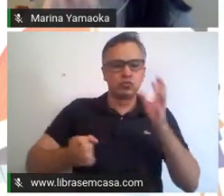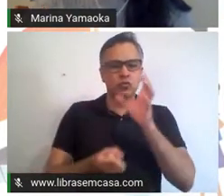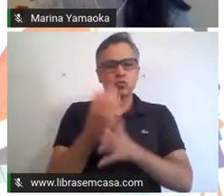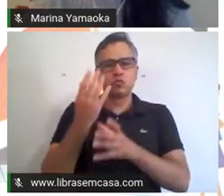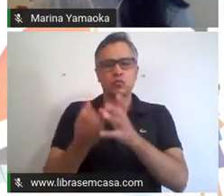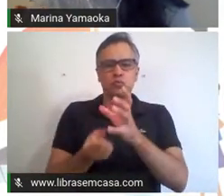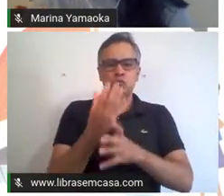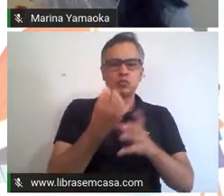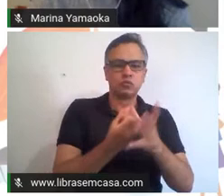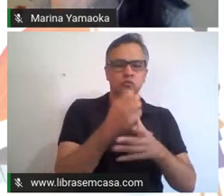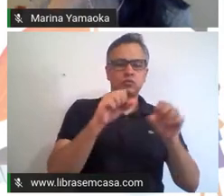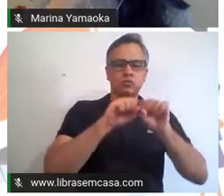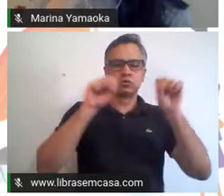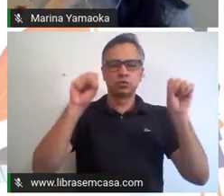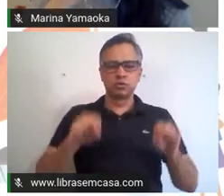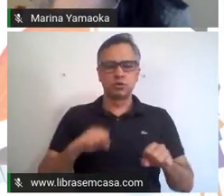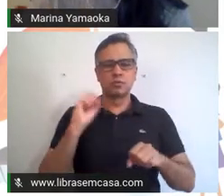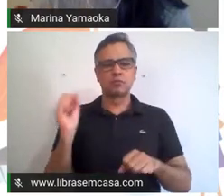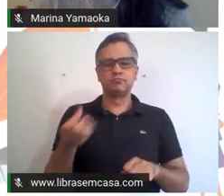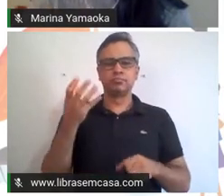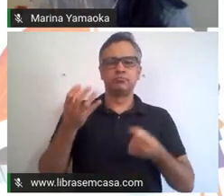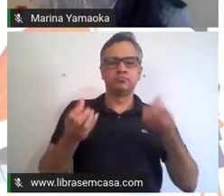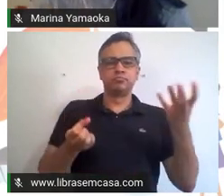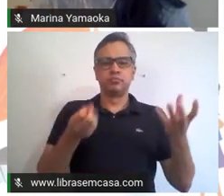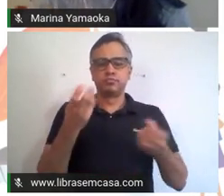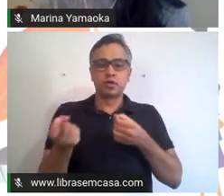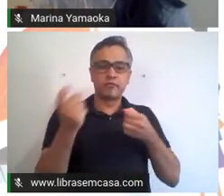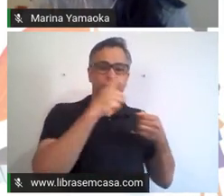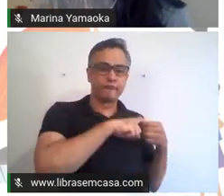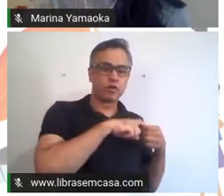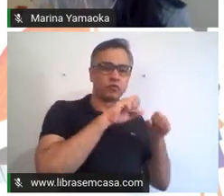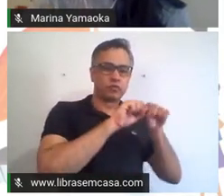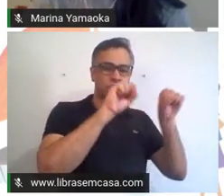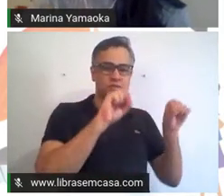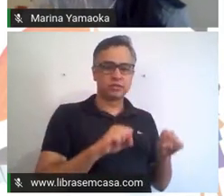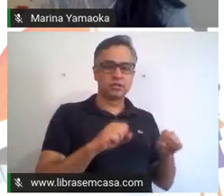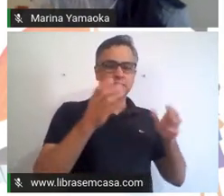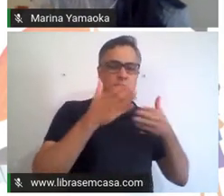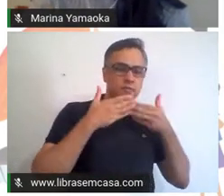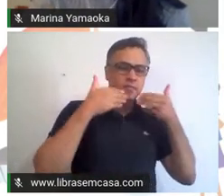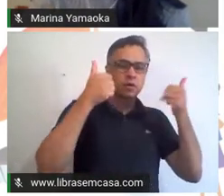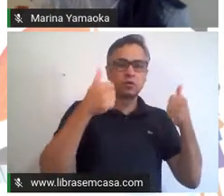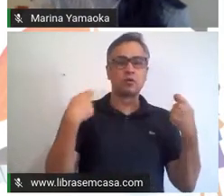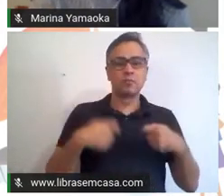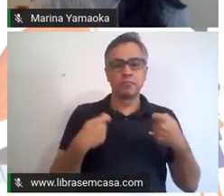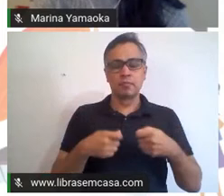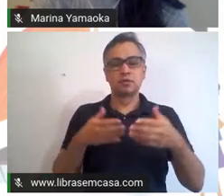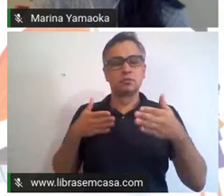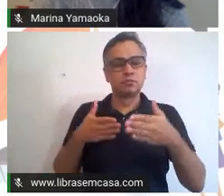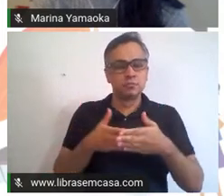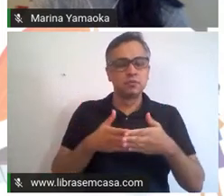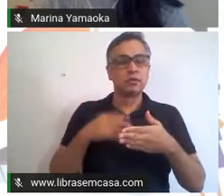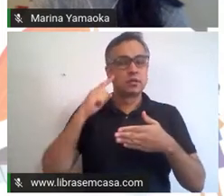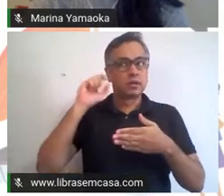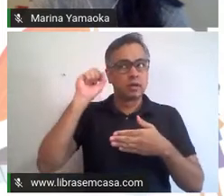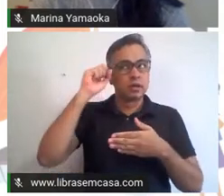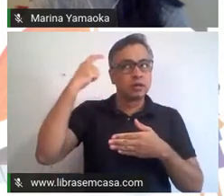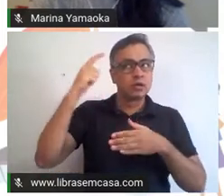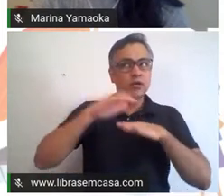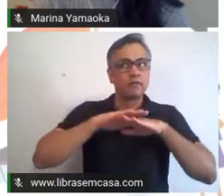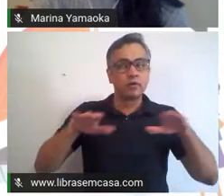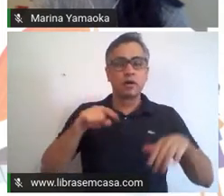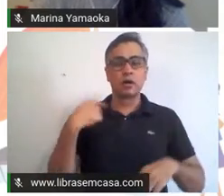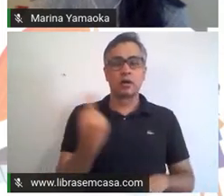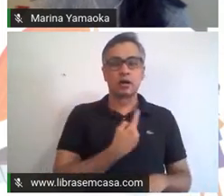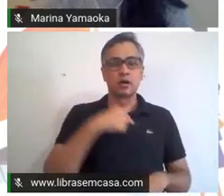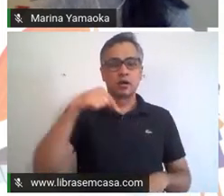el sistema que nos está destruyendo puede reconvertirse a un sistema mejor. Hay que terminar con una idea. Nosotros en Argentina estamos hablando